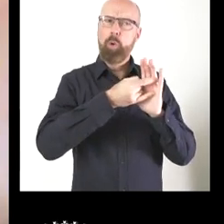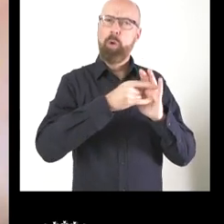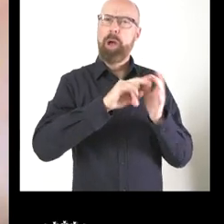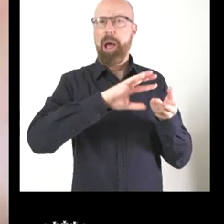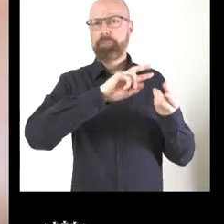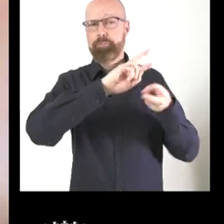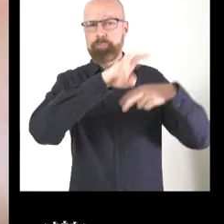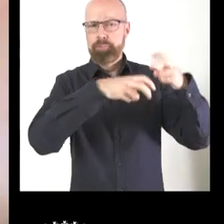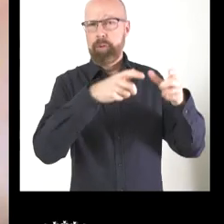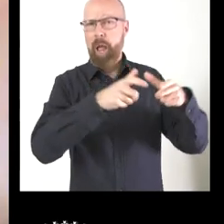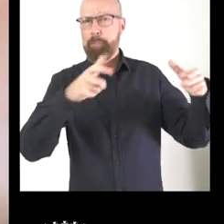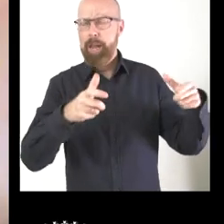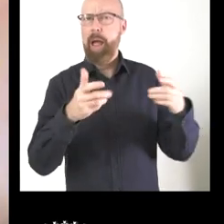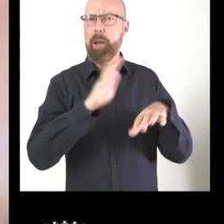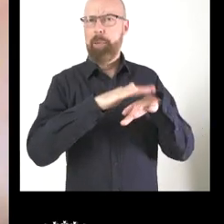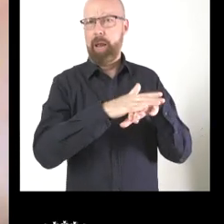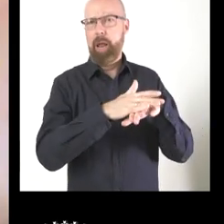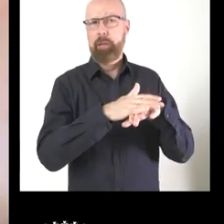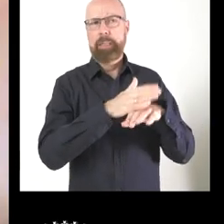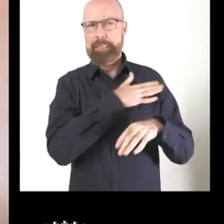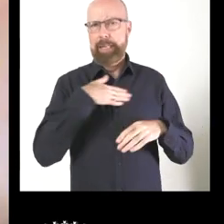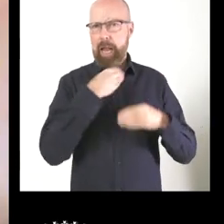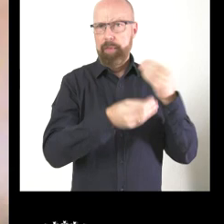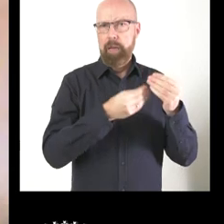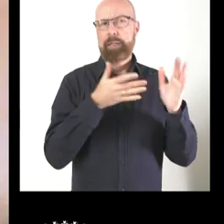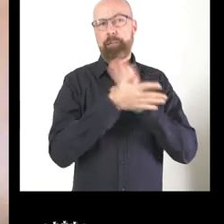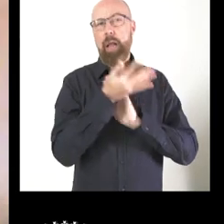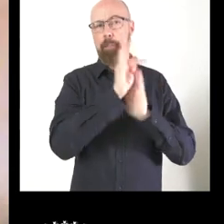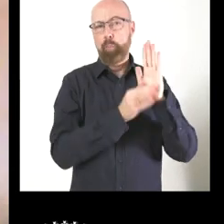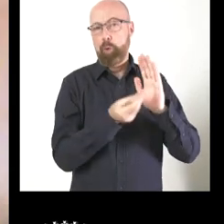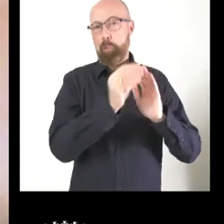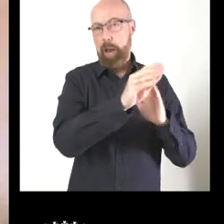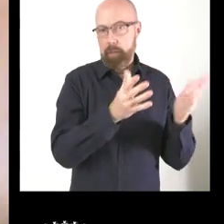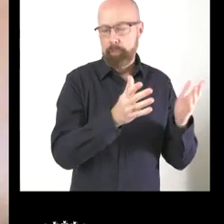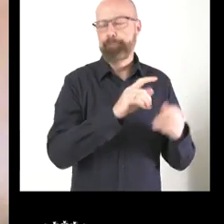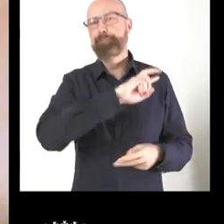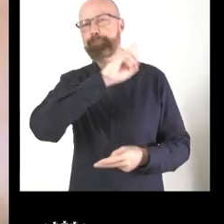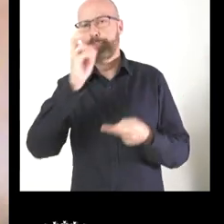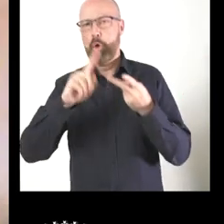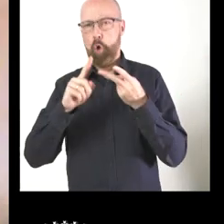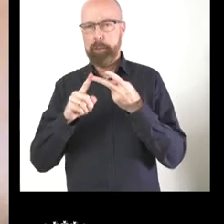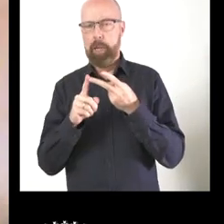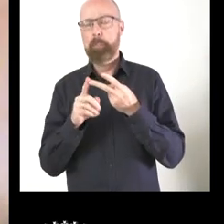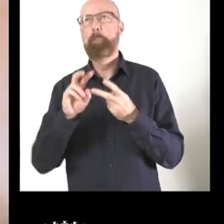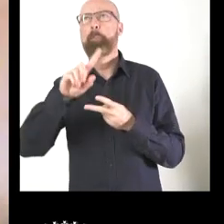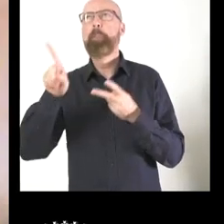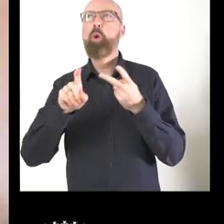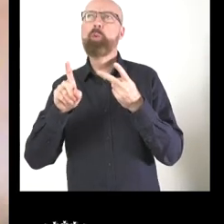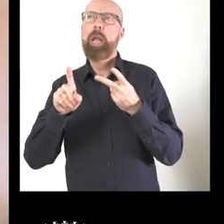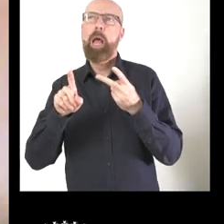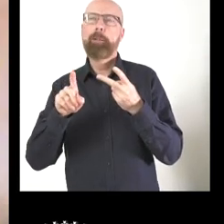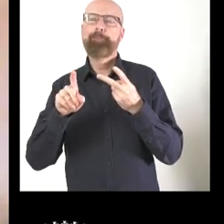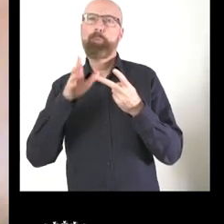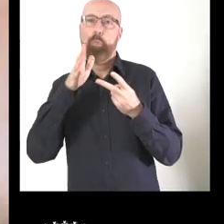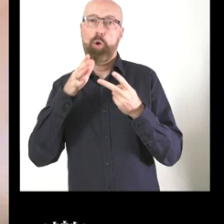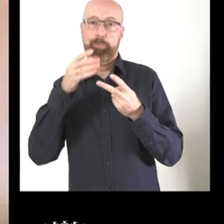lógicamente de hacerlo lo cual conllevaría un incremento presupuestario y por otra parte más que una pregunta porque entiendo que quizá estos